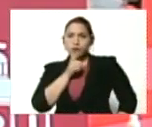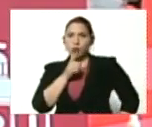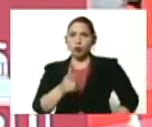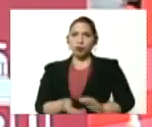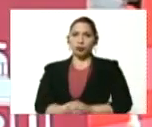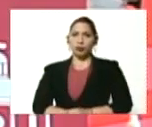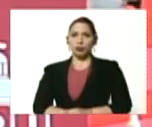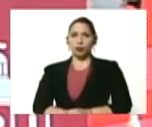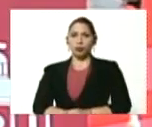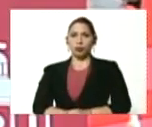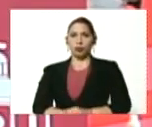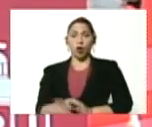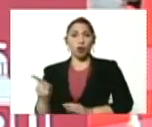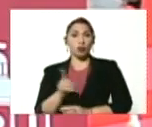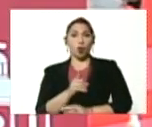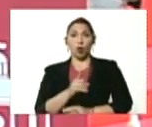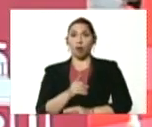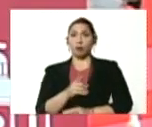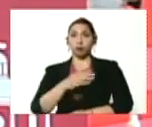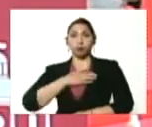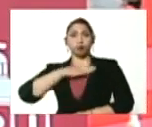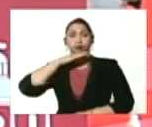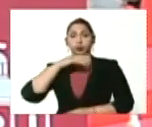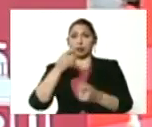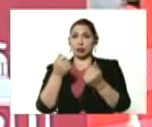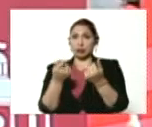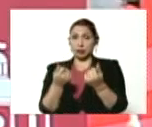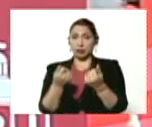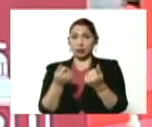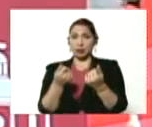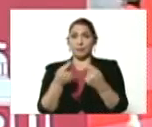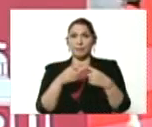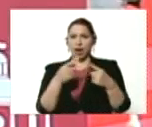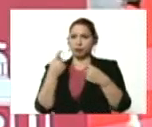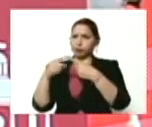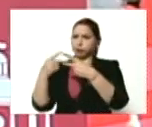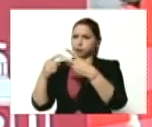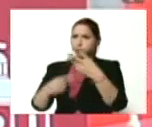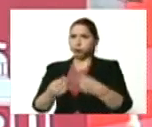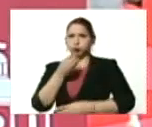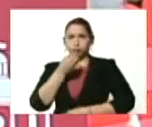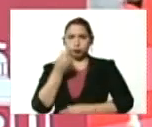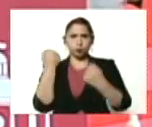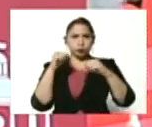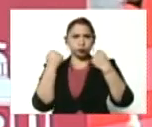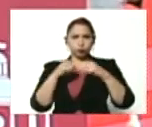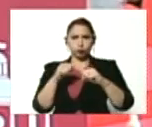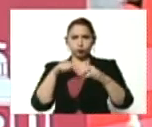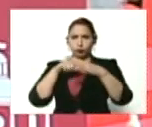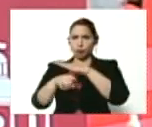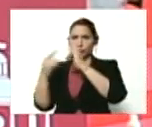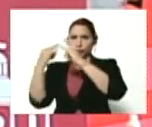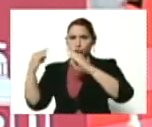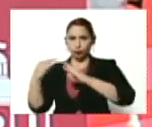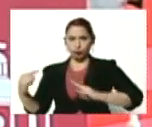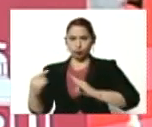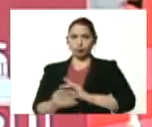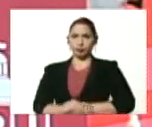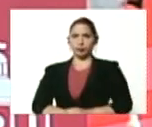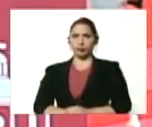no proporcionaron los recursos suficientes para la logística, la manutención, el entrenamiento de